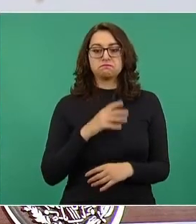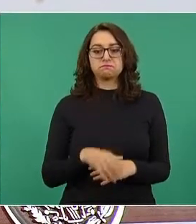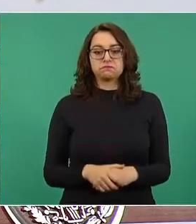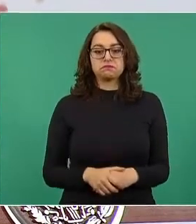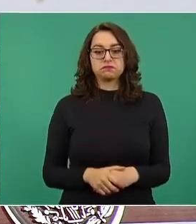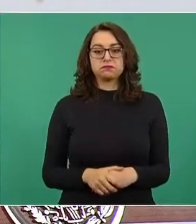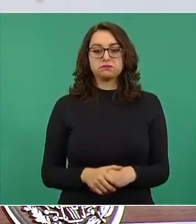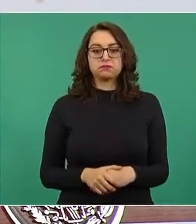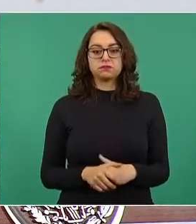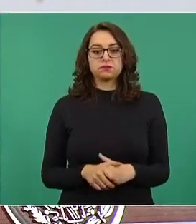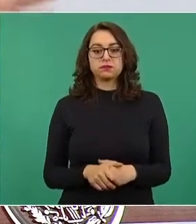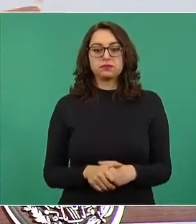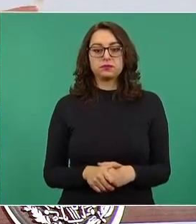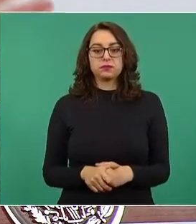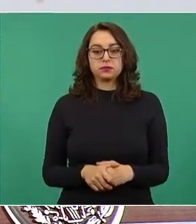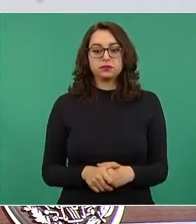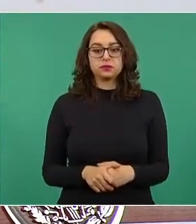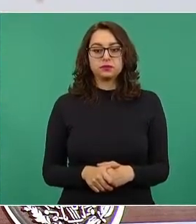porque